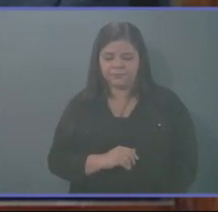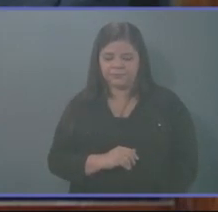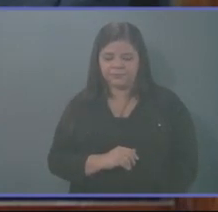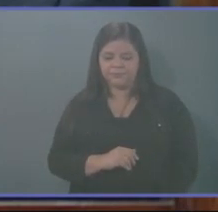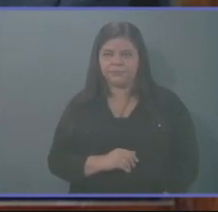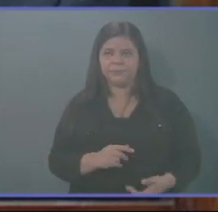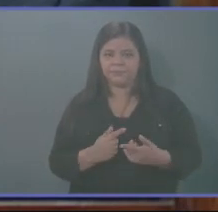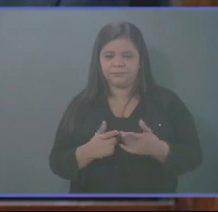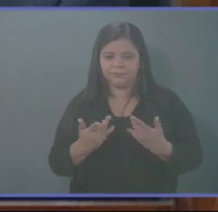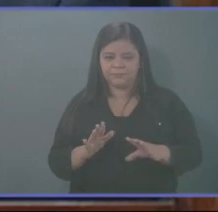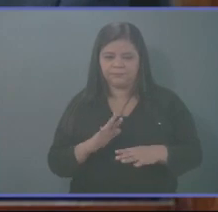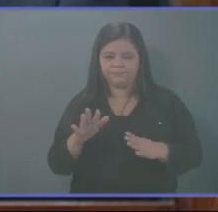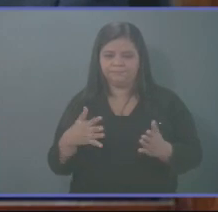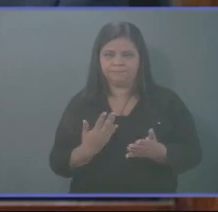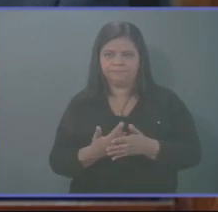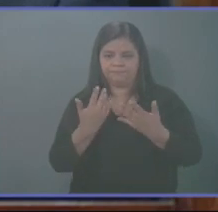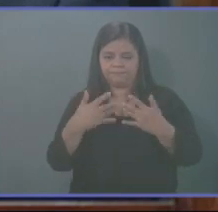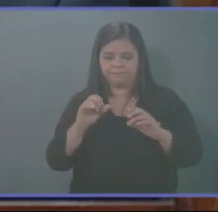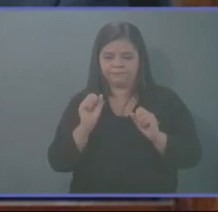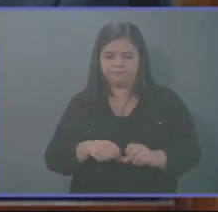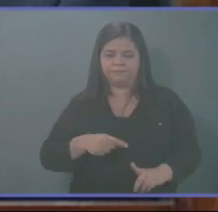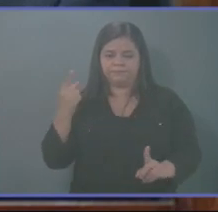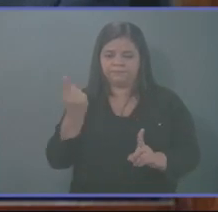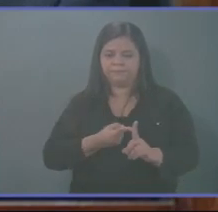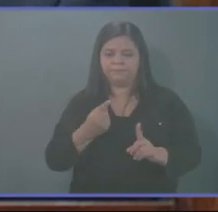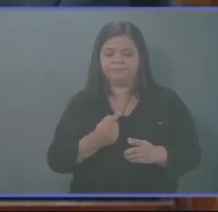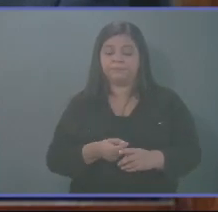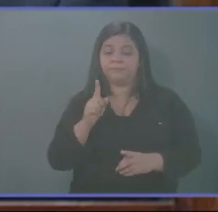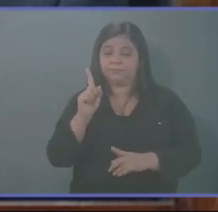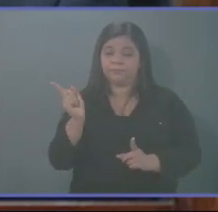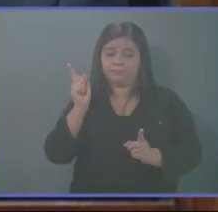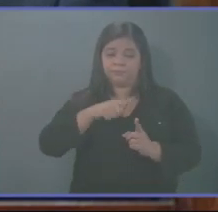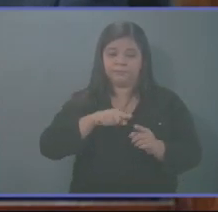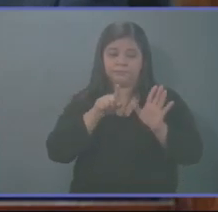Será sancionado con pena de prisión de 1 a 6